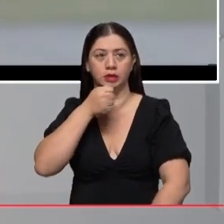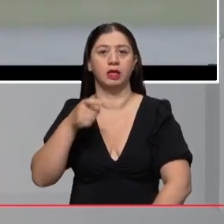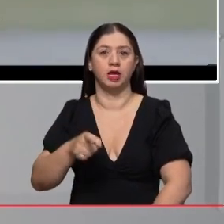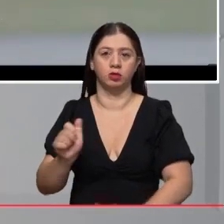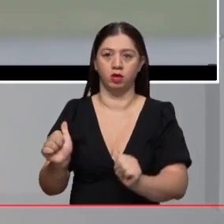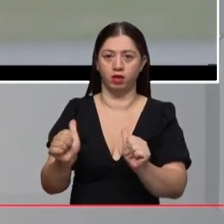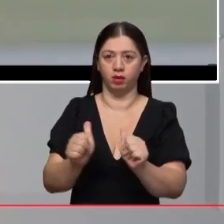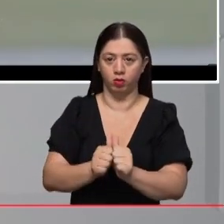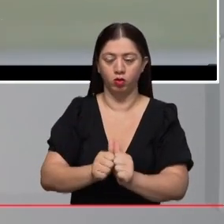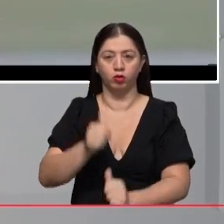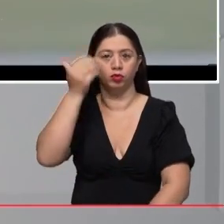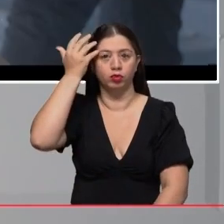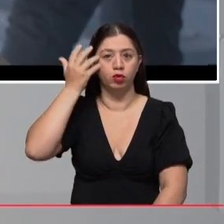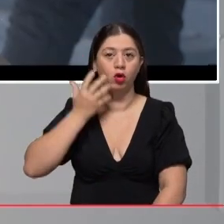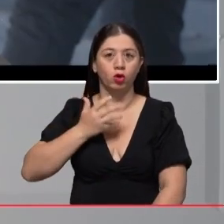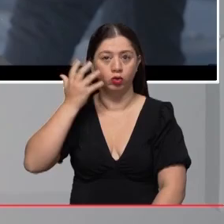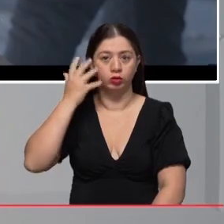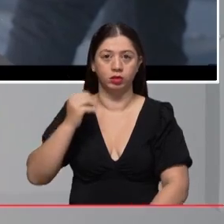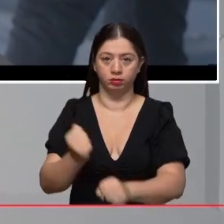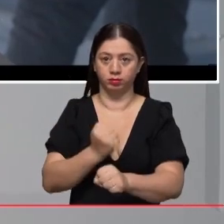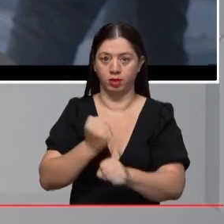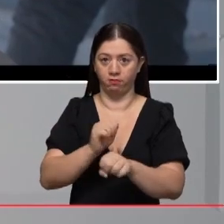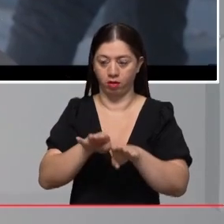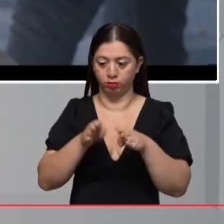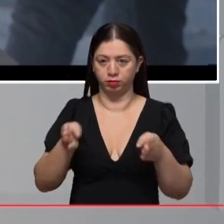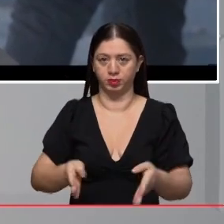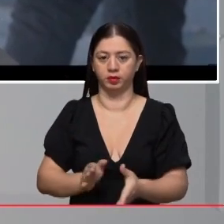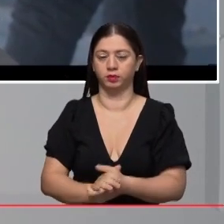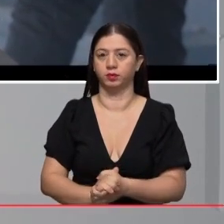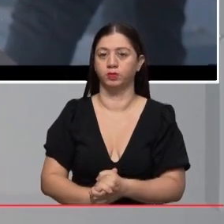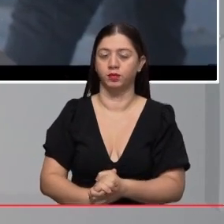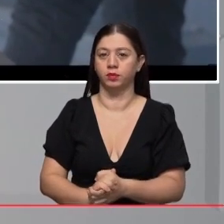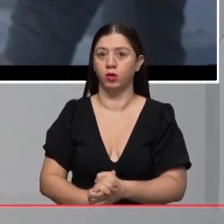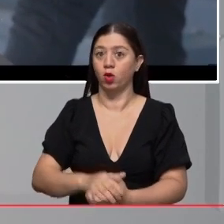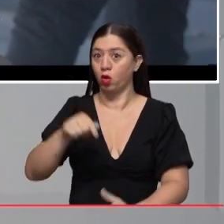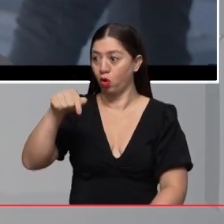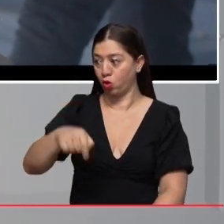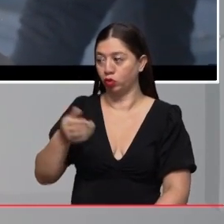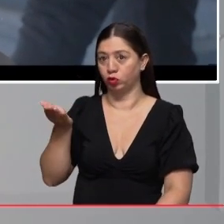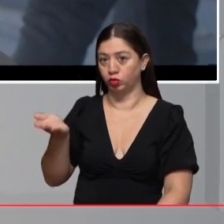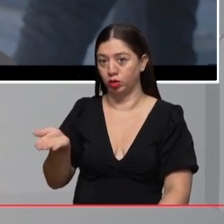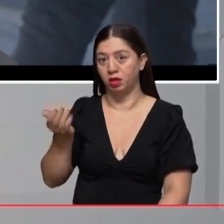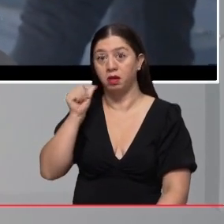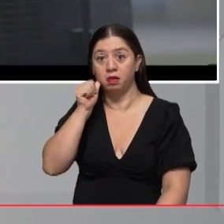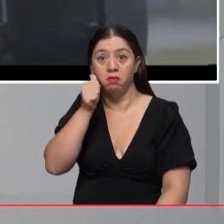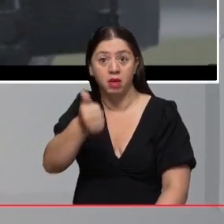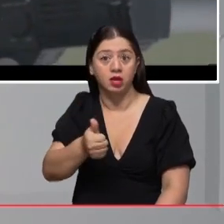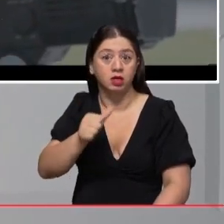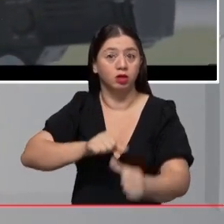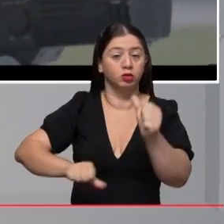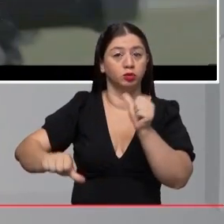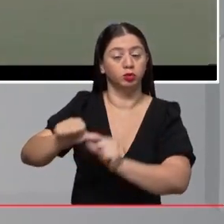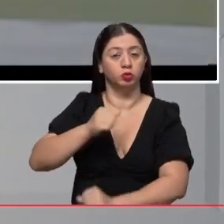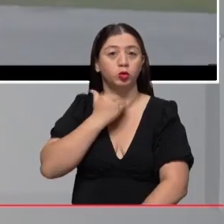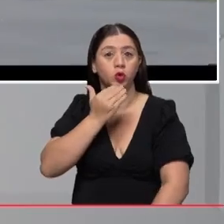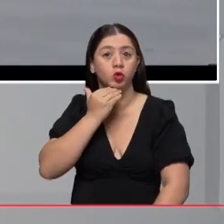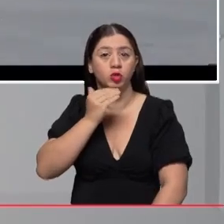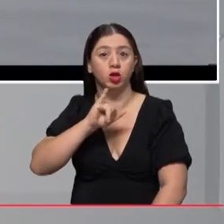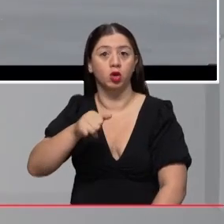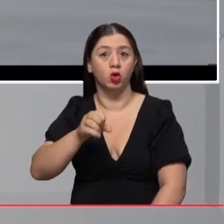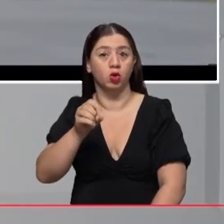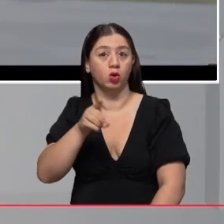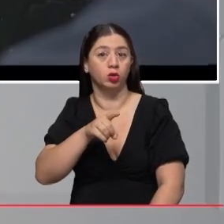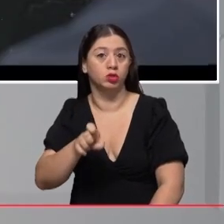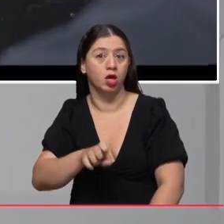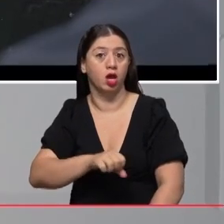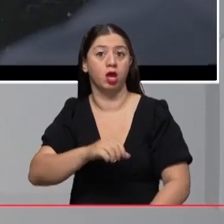estar acompañando a diario en esta mesa de trabajo. O sea, Armando, que hoy está usted, mañana quizás José Vicente Cabezas, el